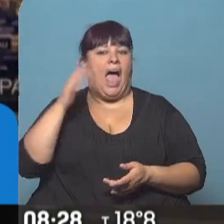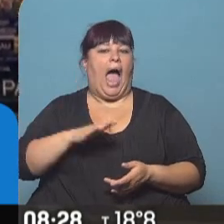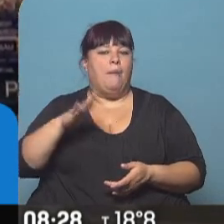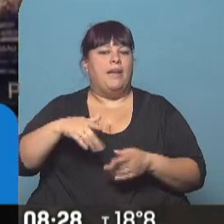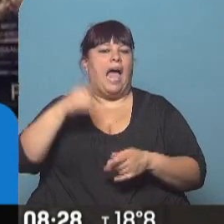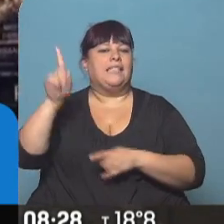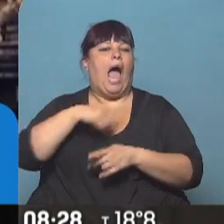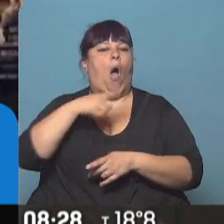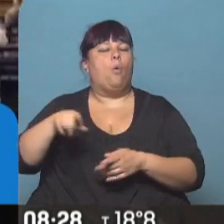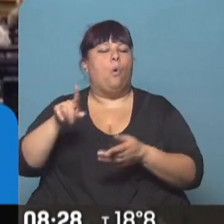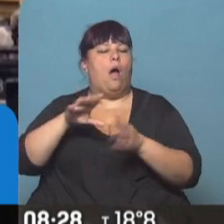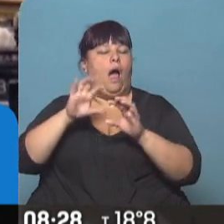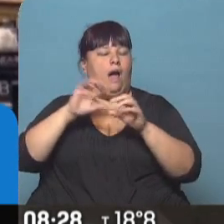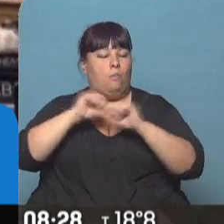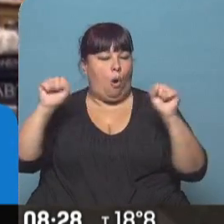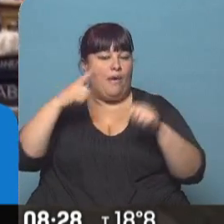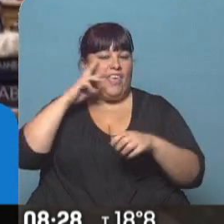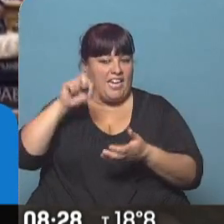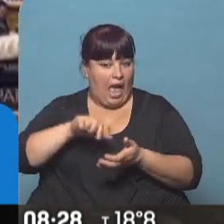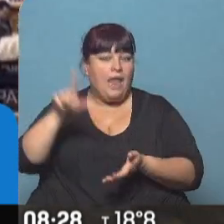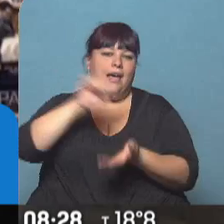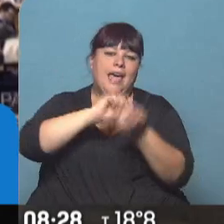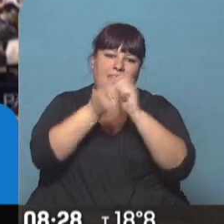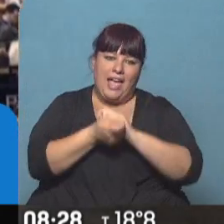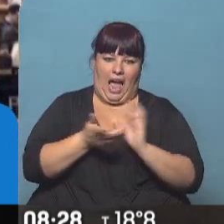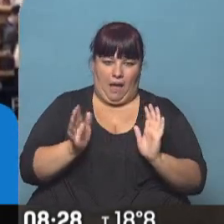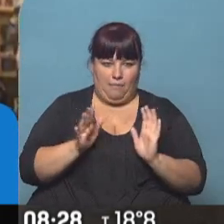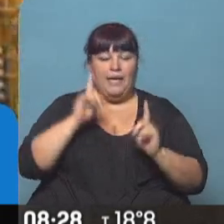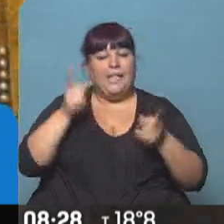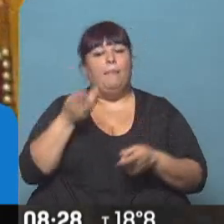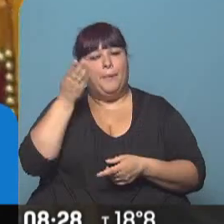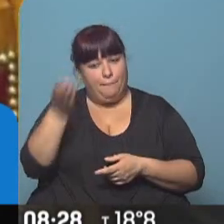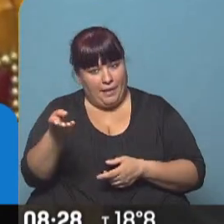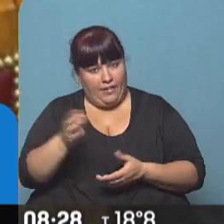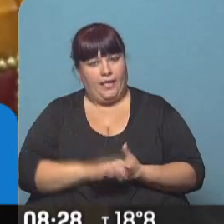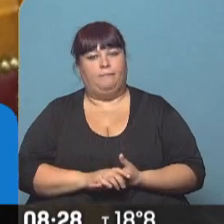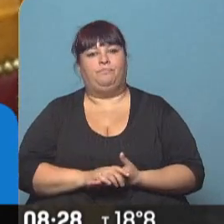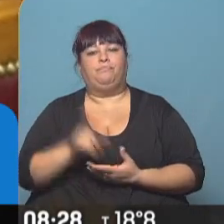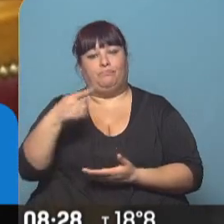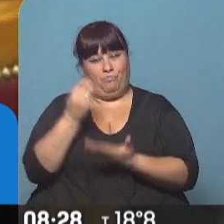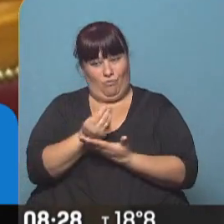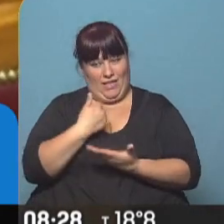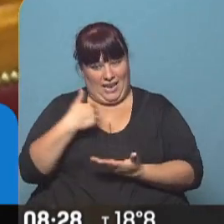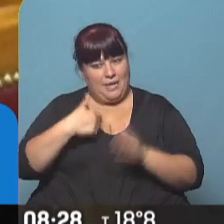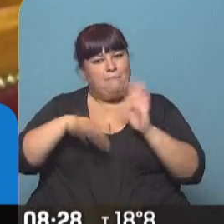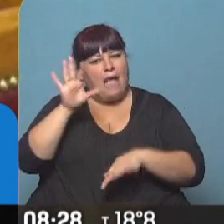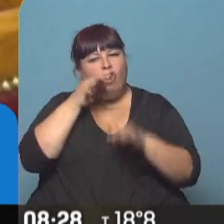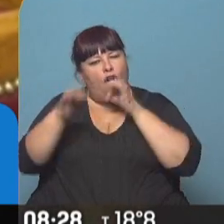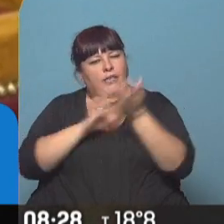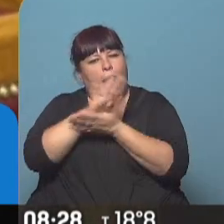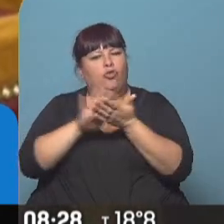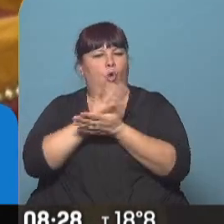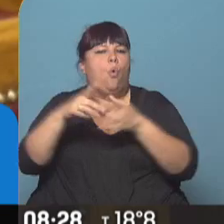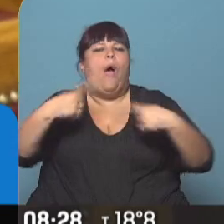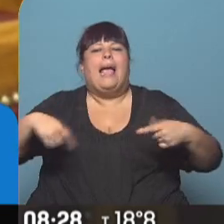con romper el acuerdo en materia nuclear con Irán en vez de modificarlo. Pidió además la representante argentina mayor diálogo para